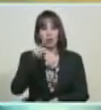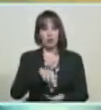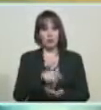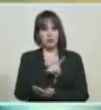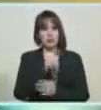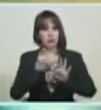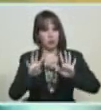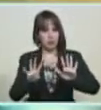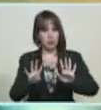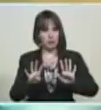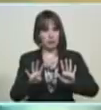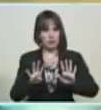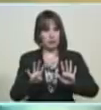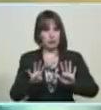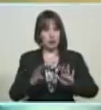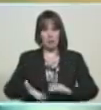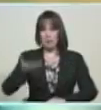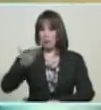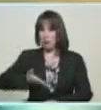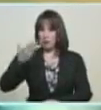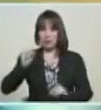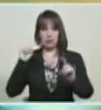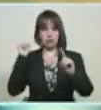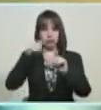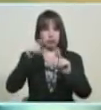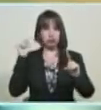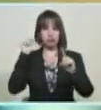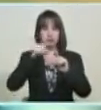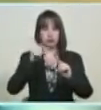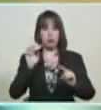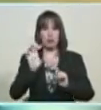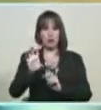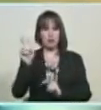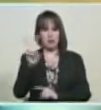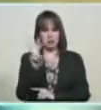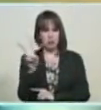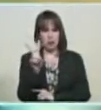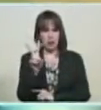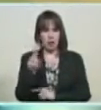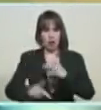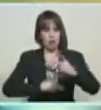2019. Grandes, grandes metas para el país.